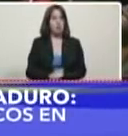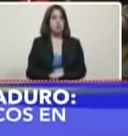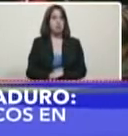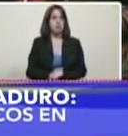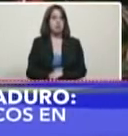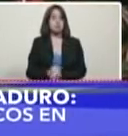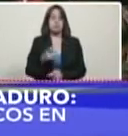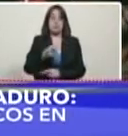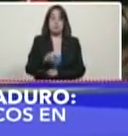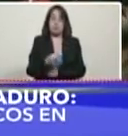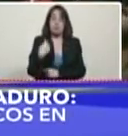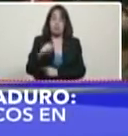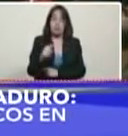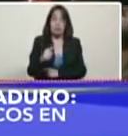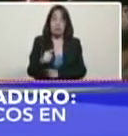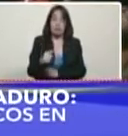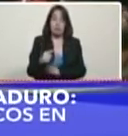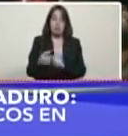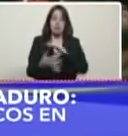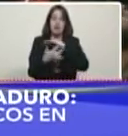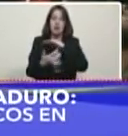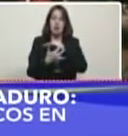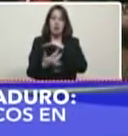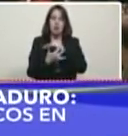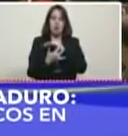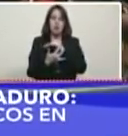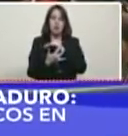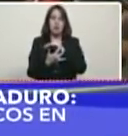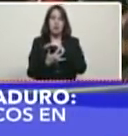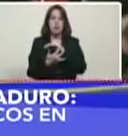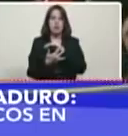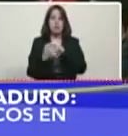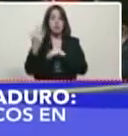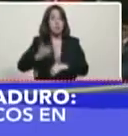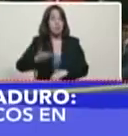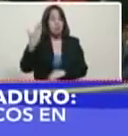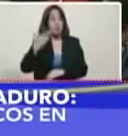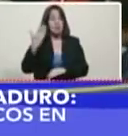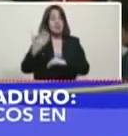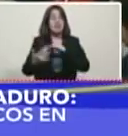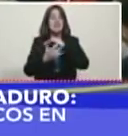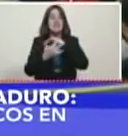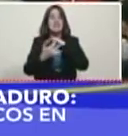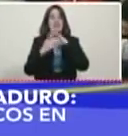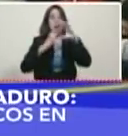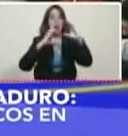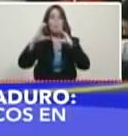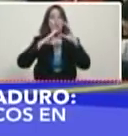Tenemos que tener la tecnología para las telecomunicaciones nuestras.